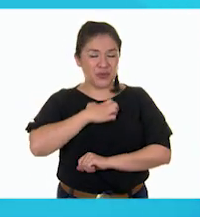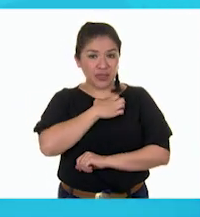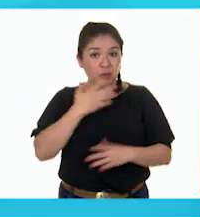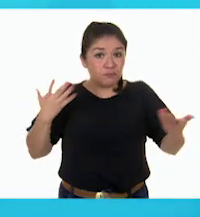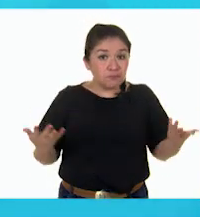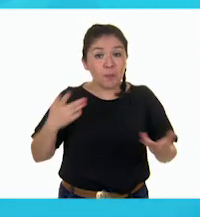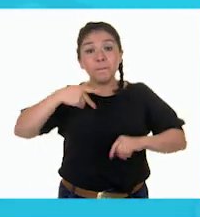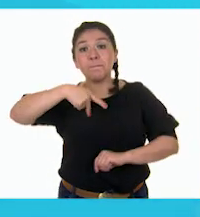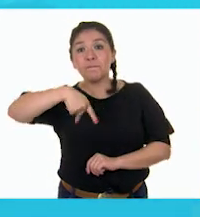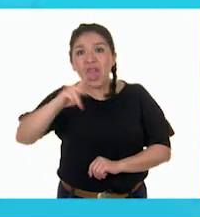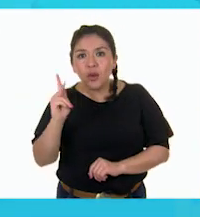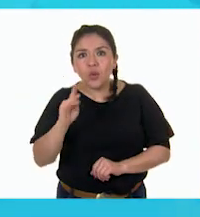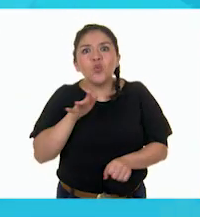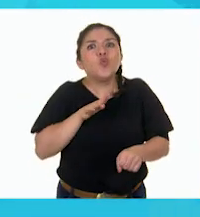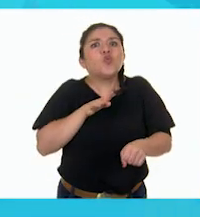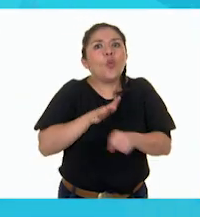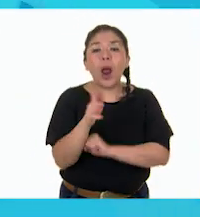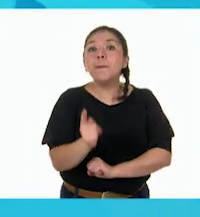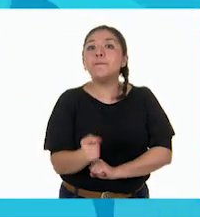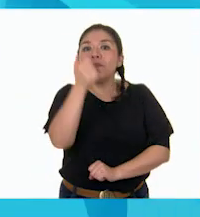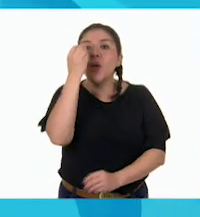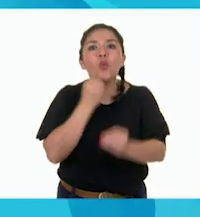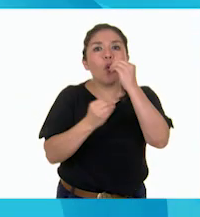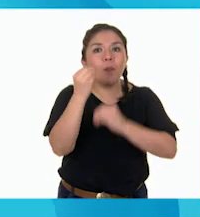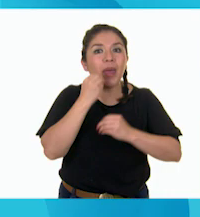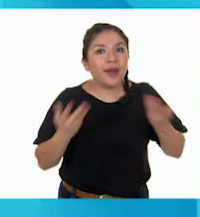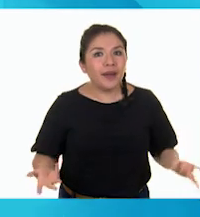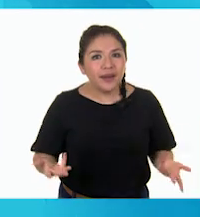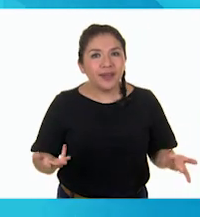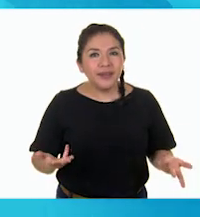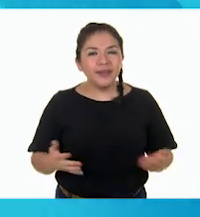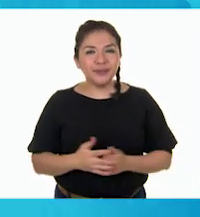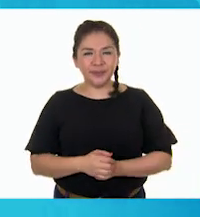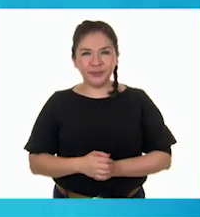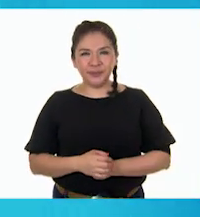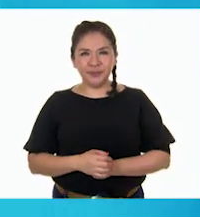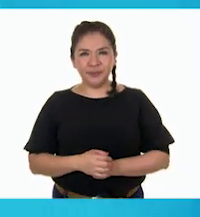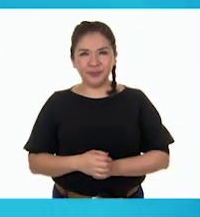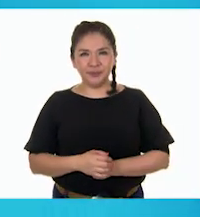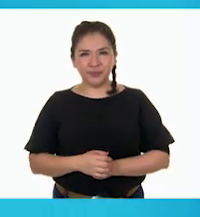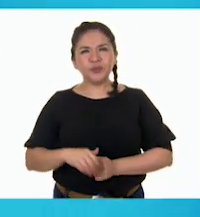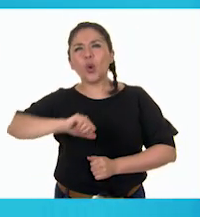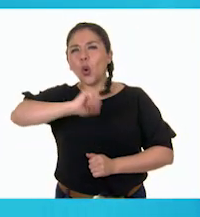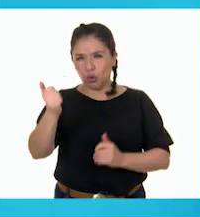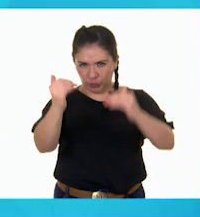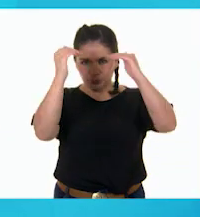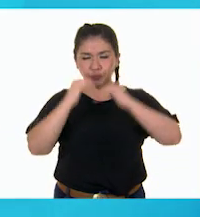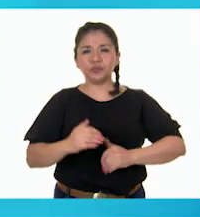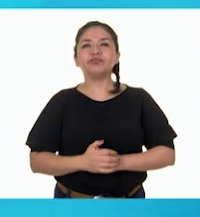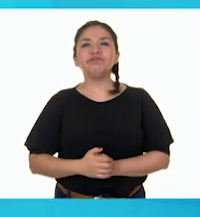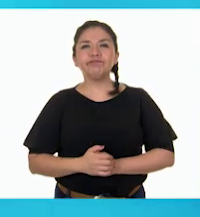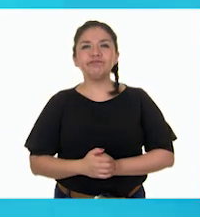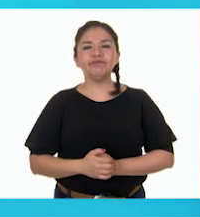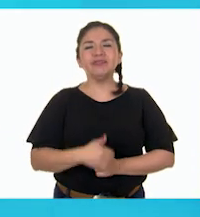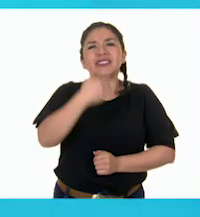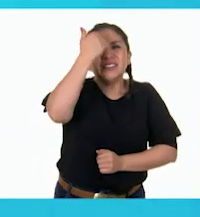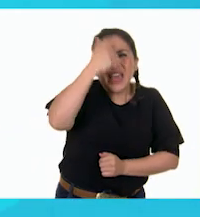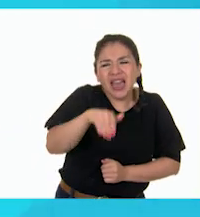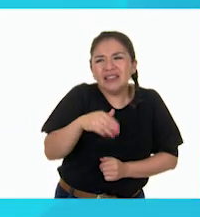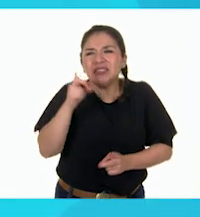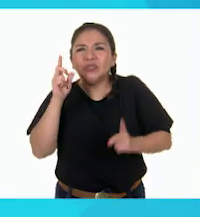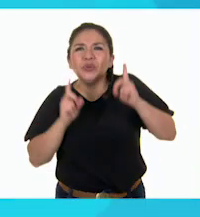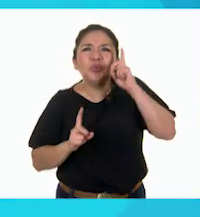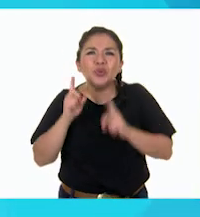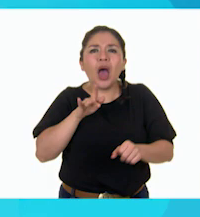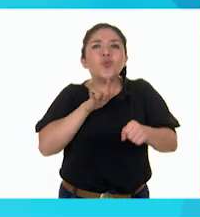Pero, ¿con qué debería empezar primero? Y después bien, hay otro que dice, sabía y no sabía lo que